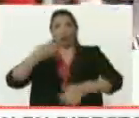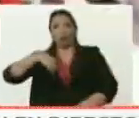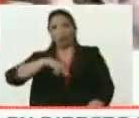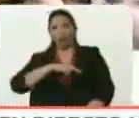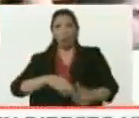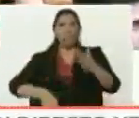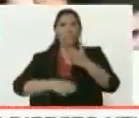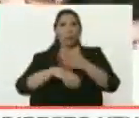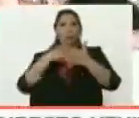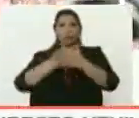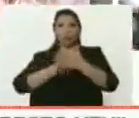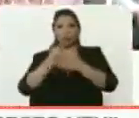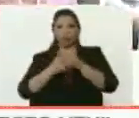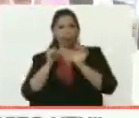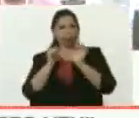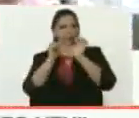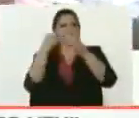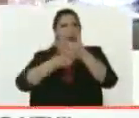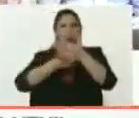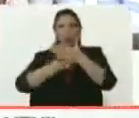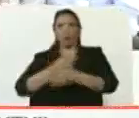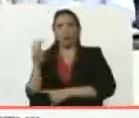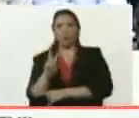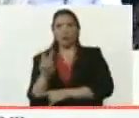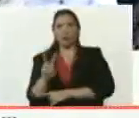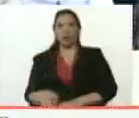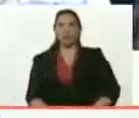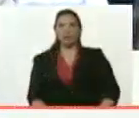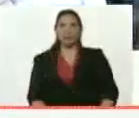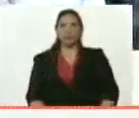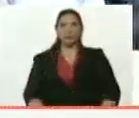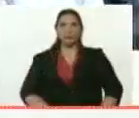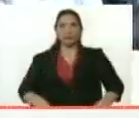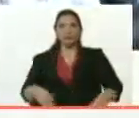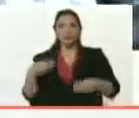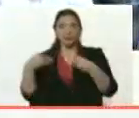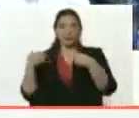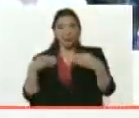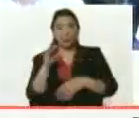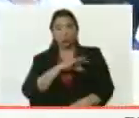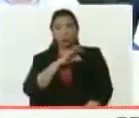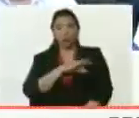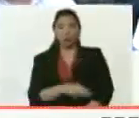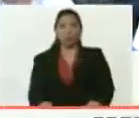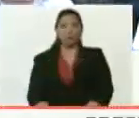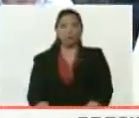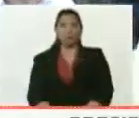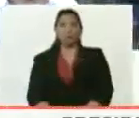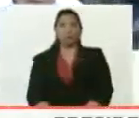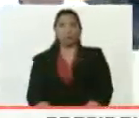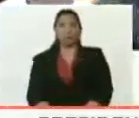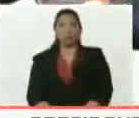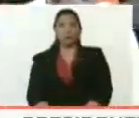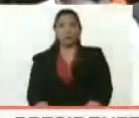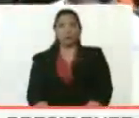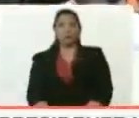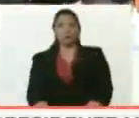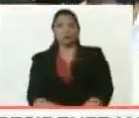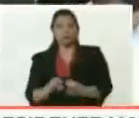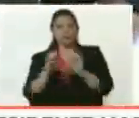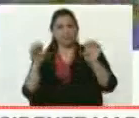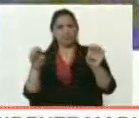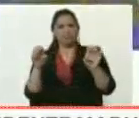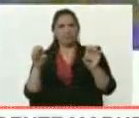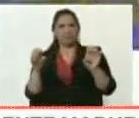estamos luchando y seguiremos luchando en Venezuela. Por el modelo socialista que pone a la educación como su